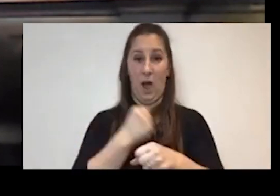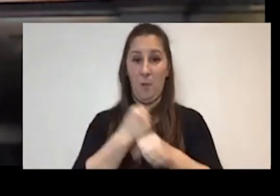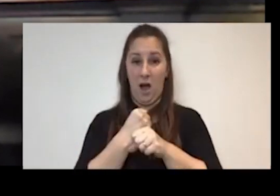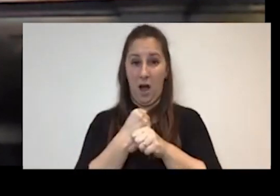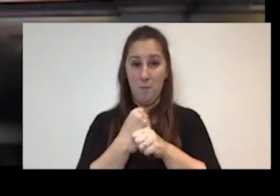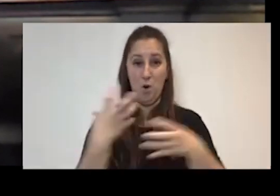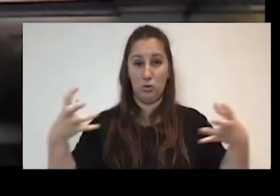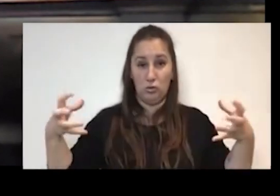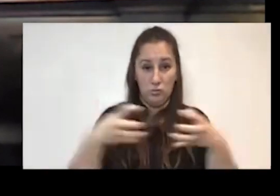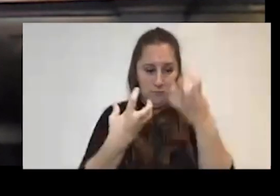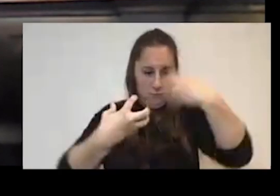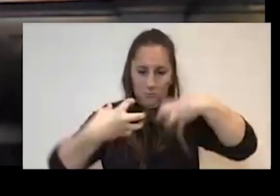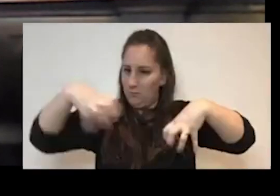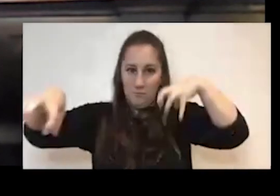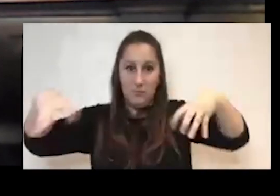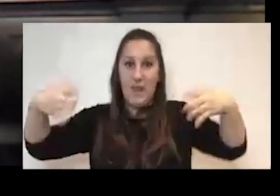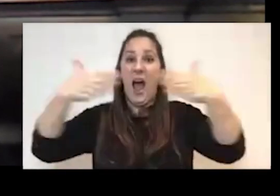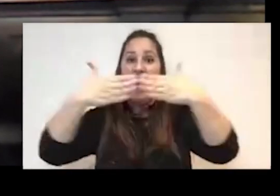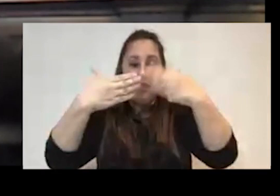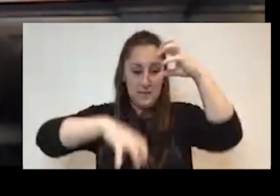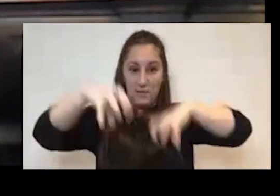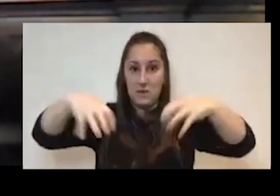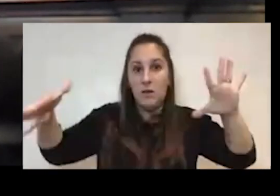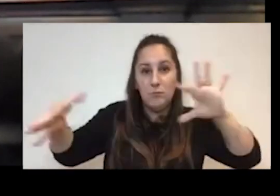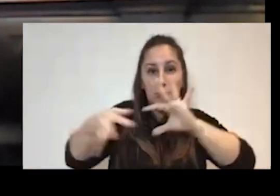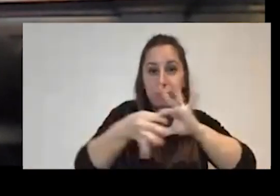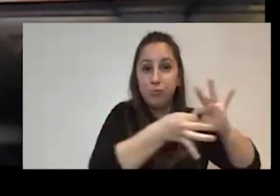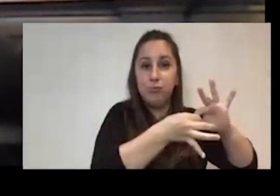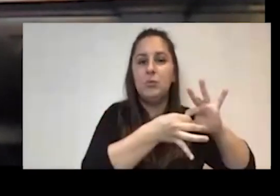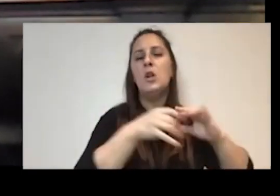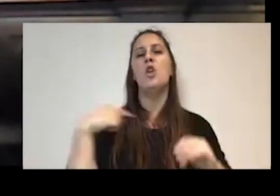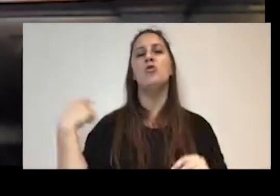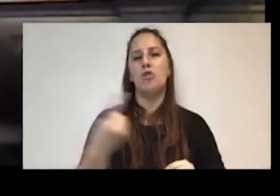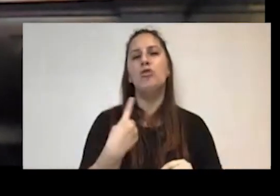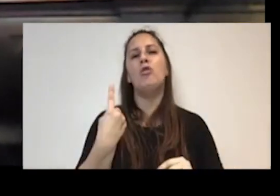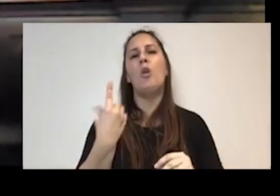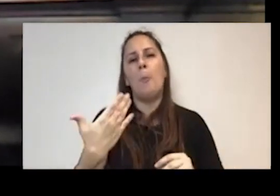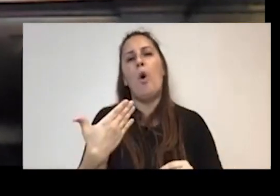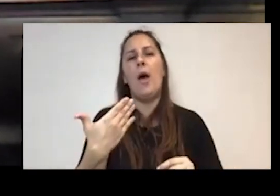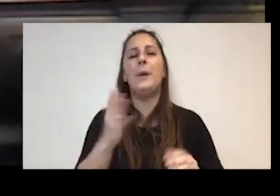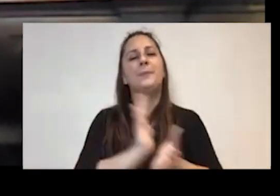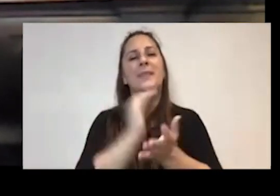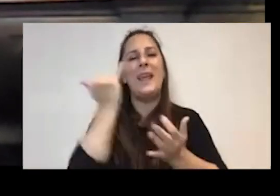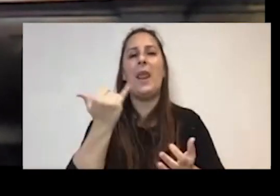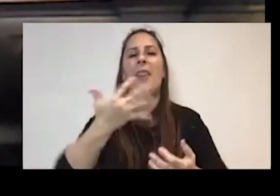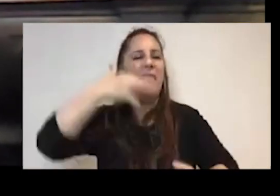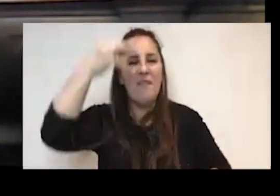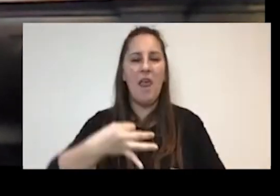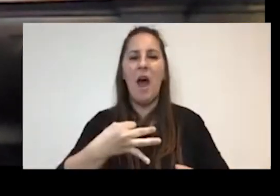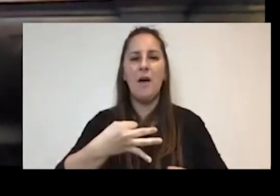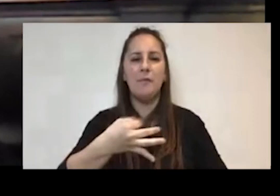trabajo intersectorial que la agencia desarrolla, tengamos una real y efectiva